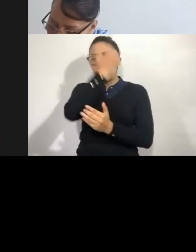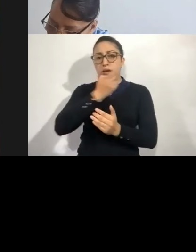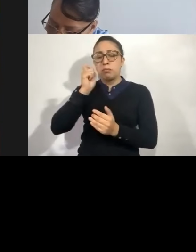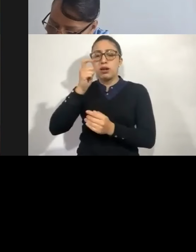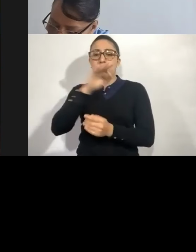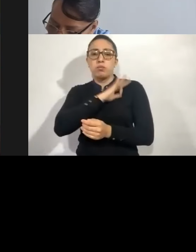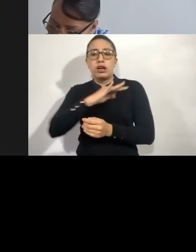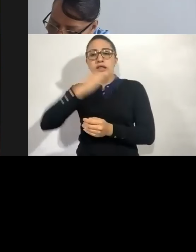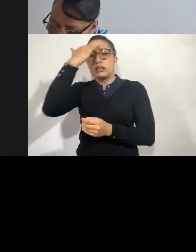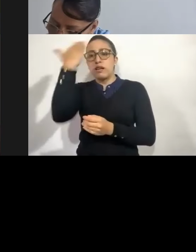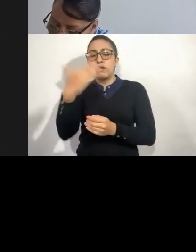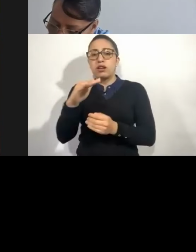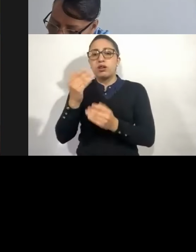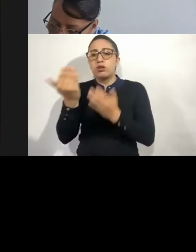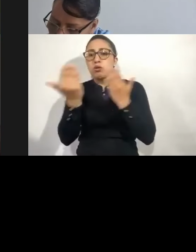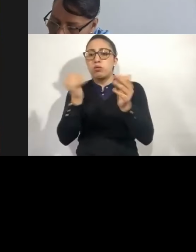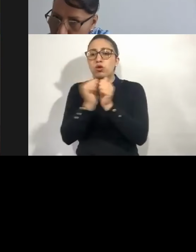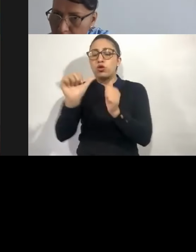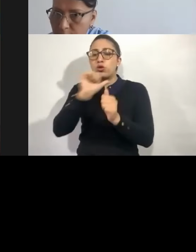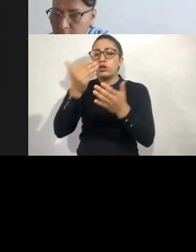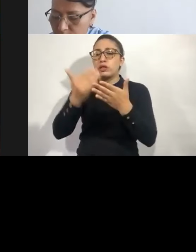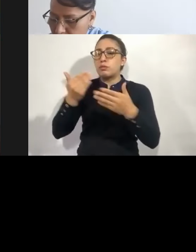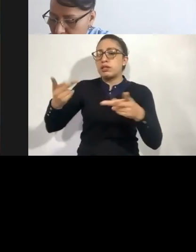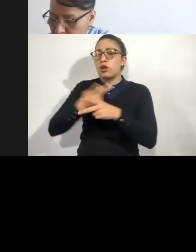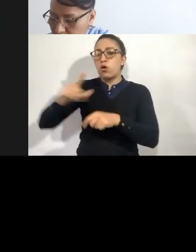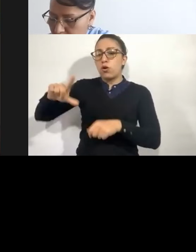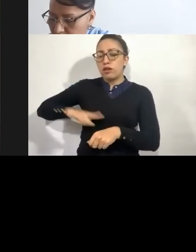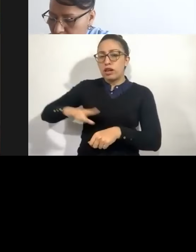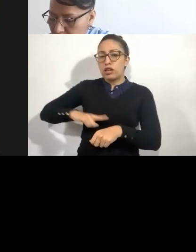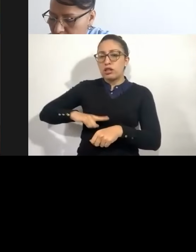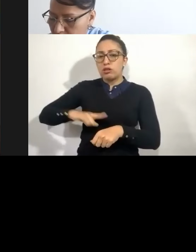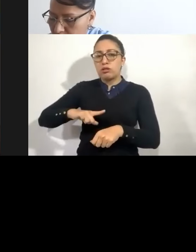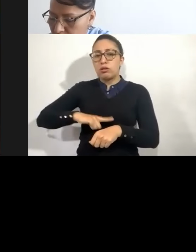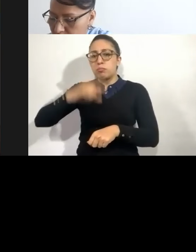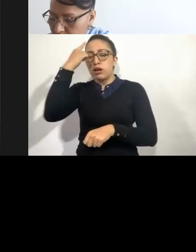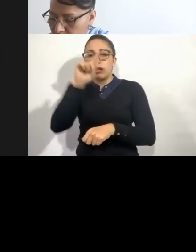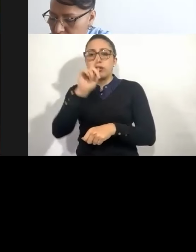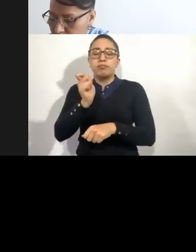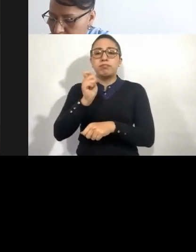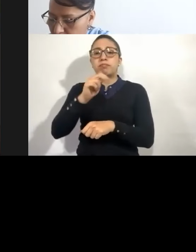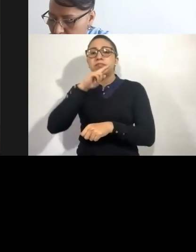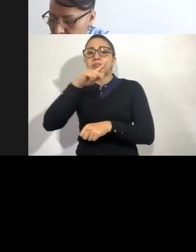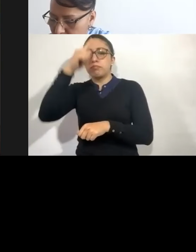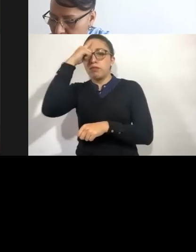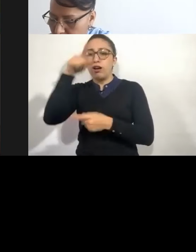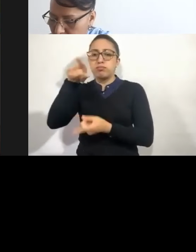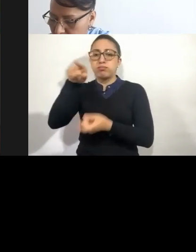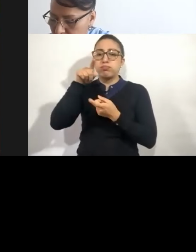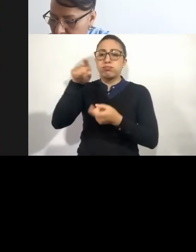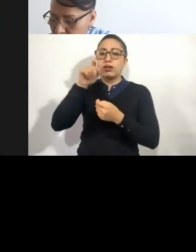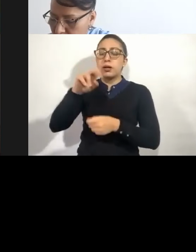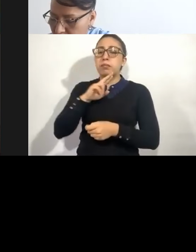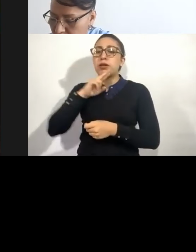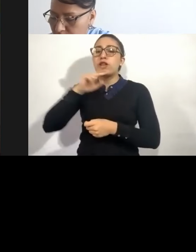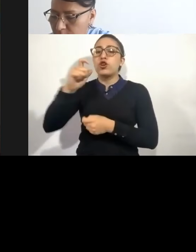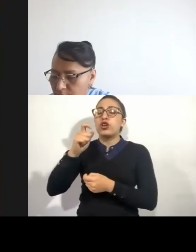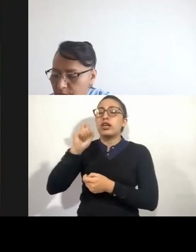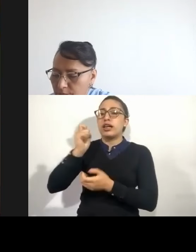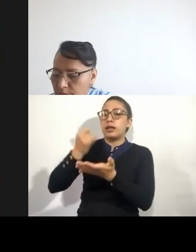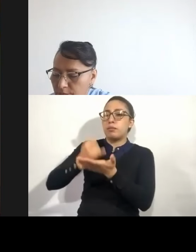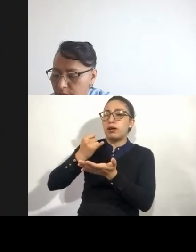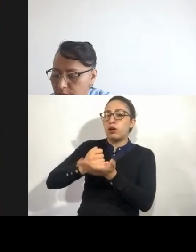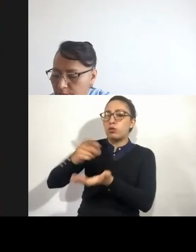otras administraciones, para mejorar los procedimientos de recaudación de la ciudad. Y